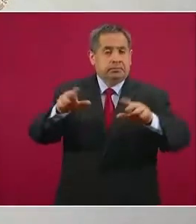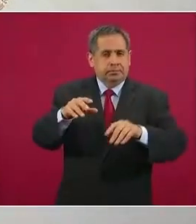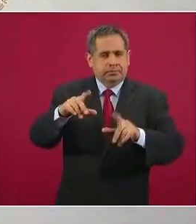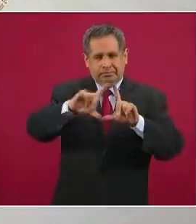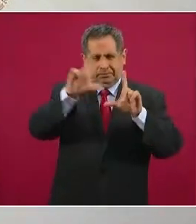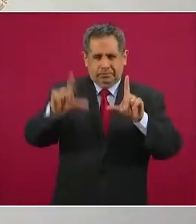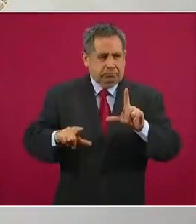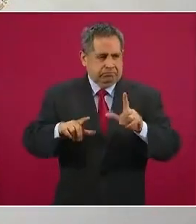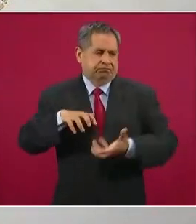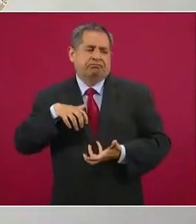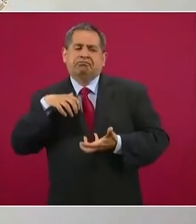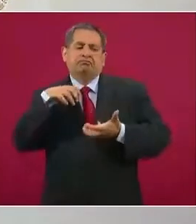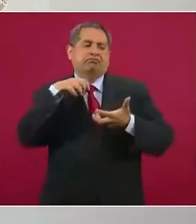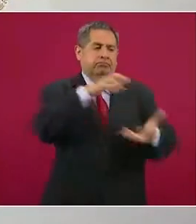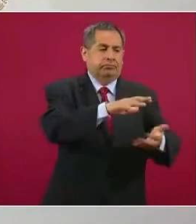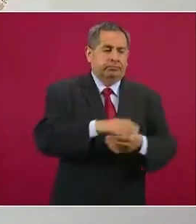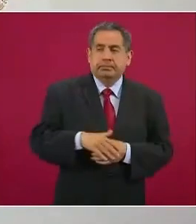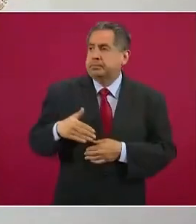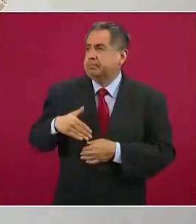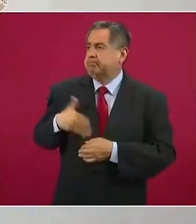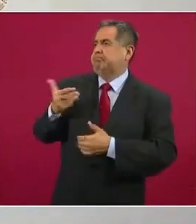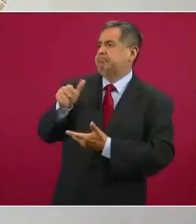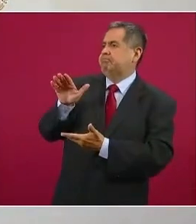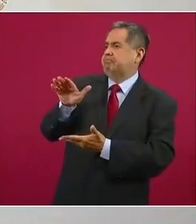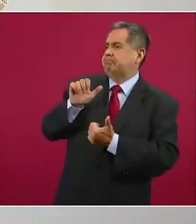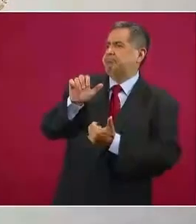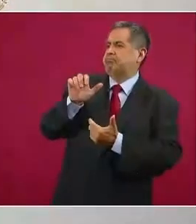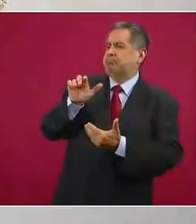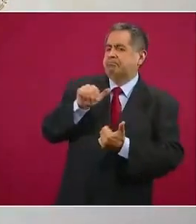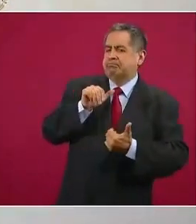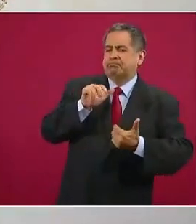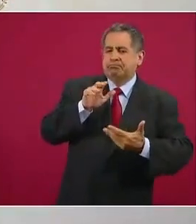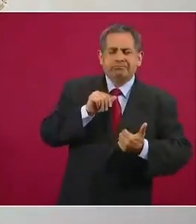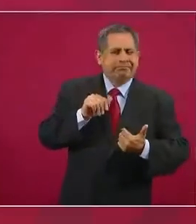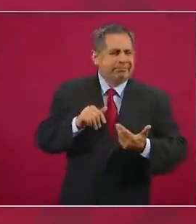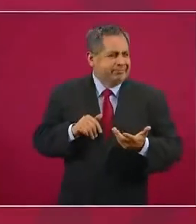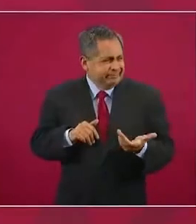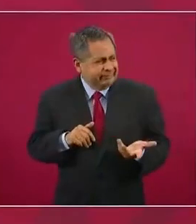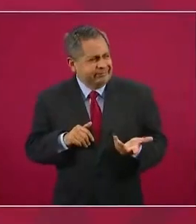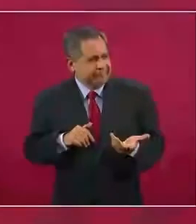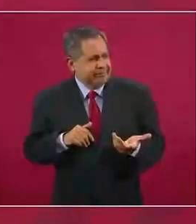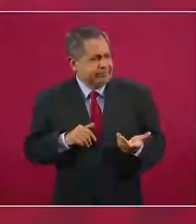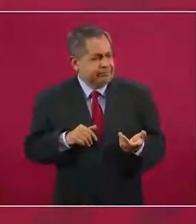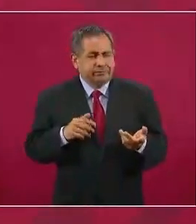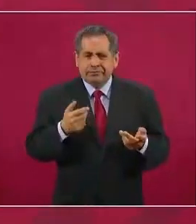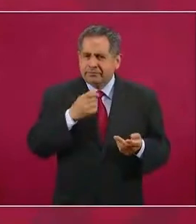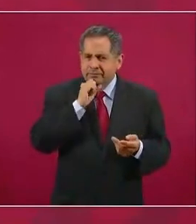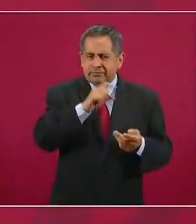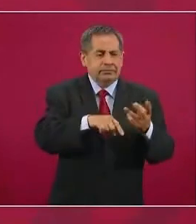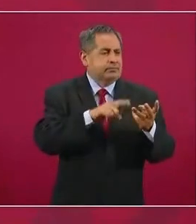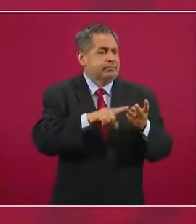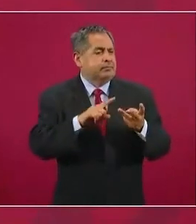Y desde luego, pues, los que hacían el trabajo